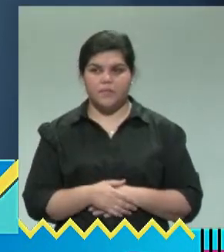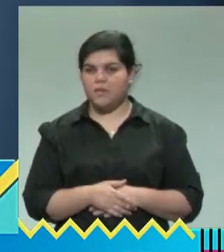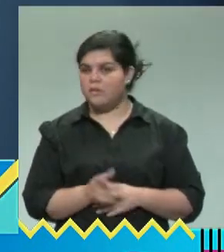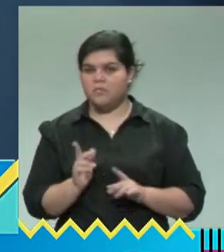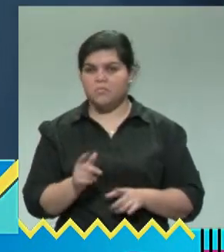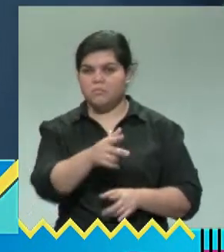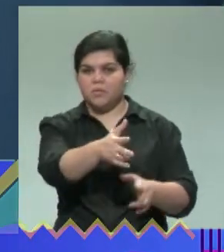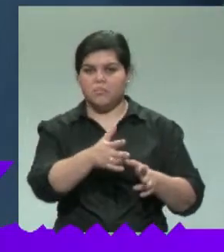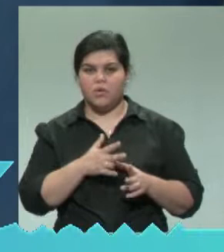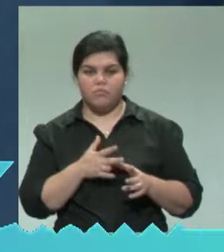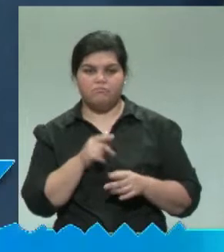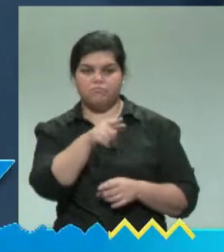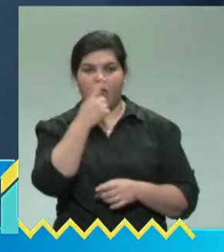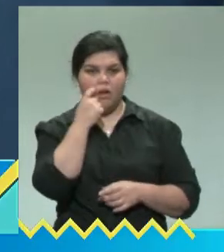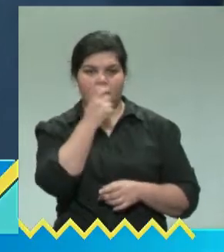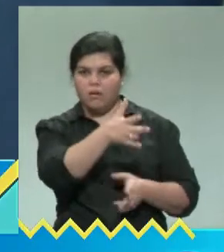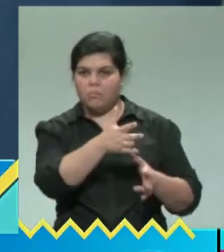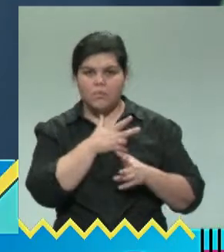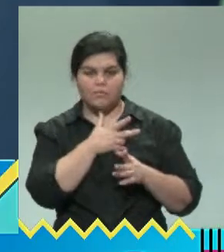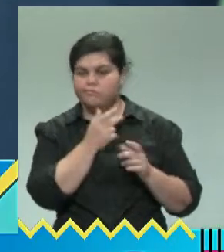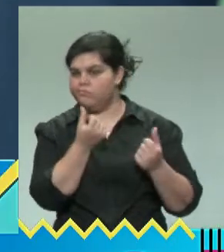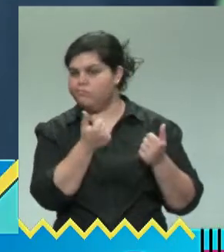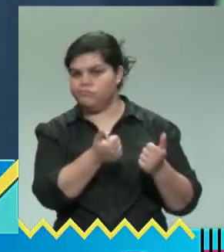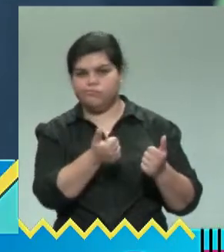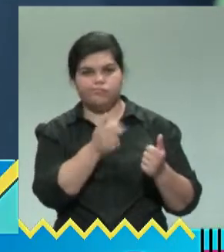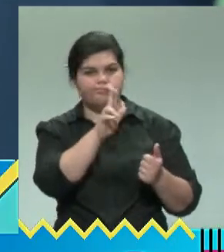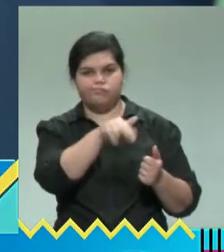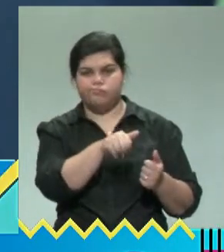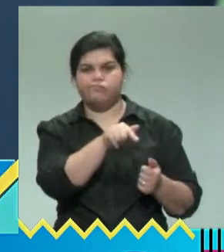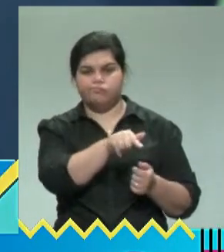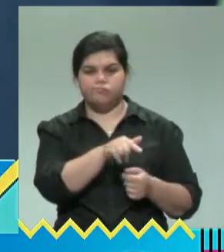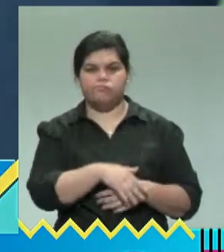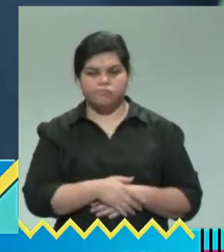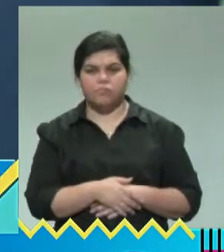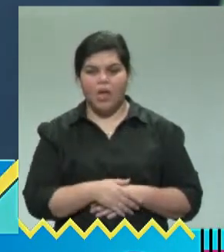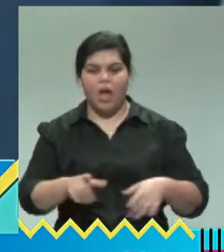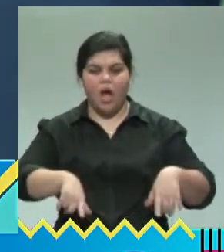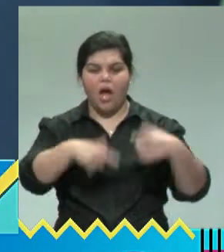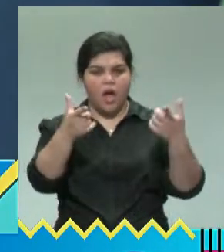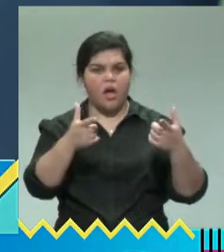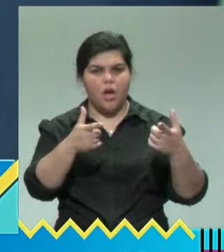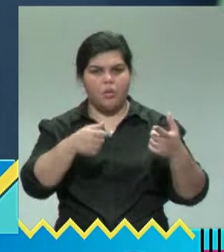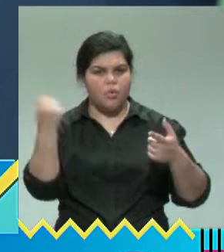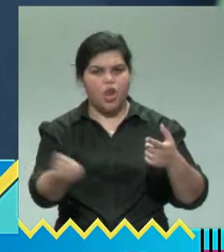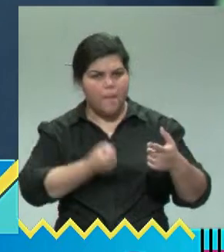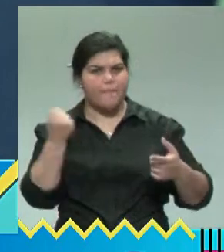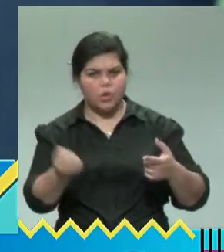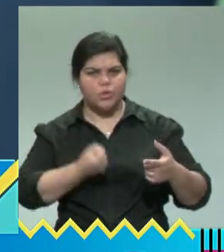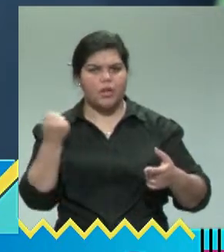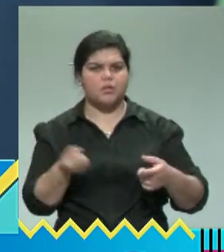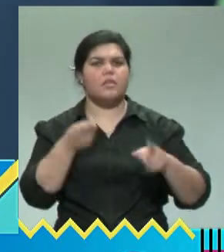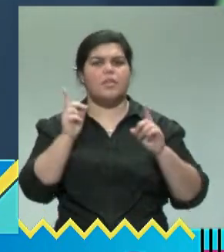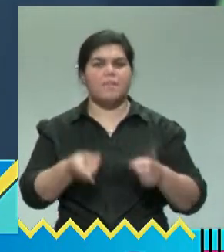que decía Sergio, creo que representa mucho para la provincia, ¿no? Y principalmente representa un valor cultural muy